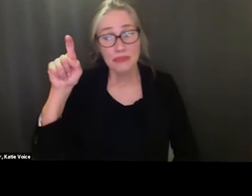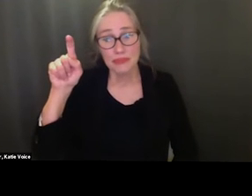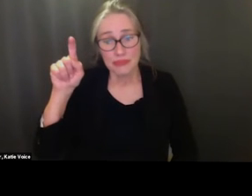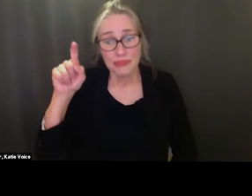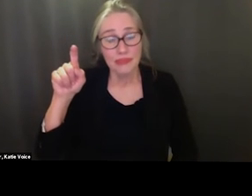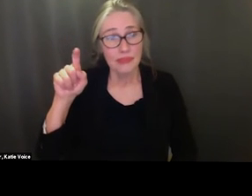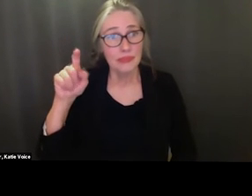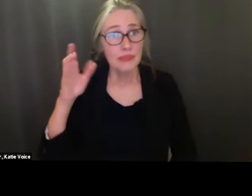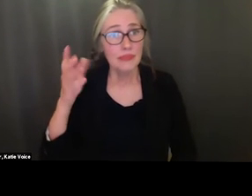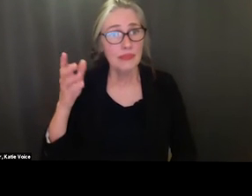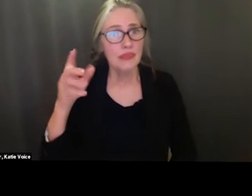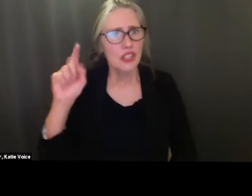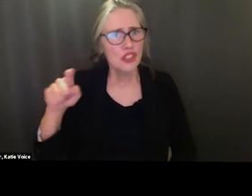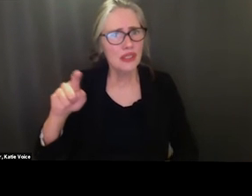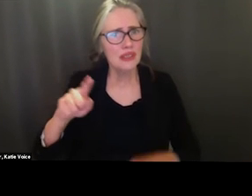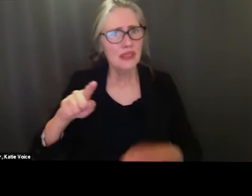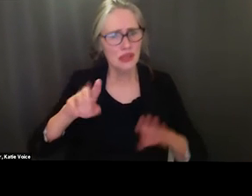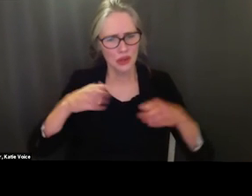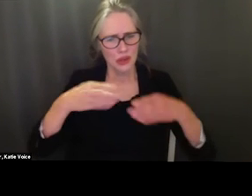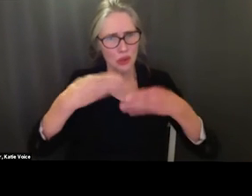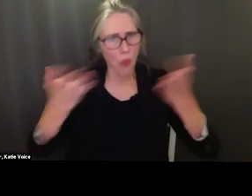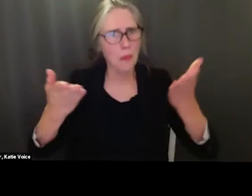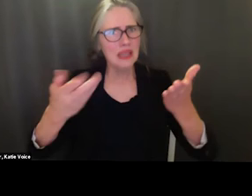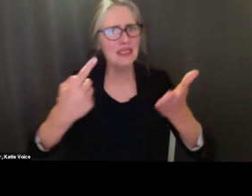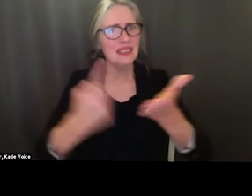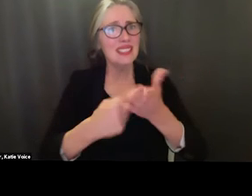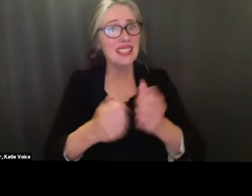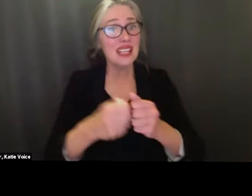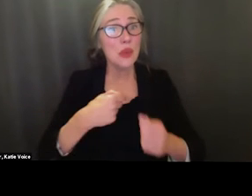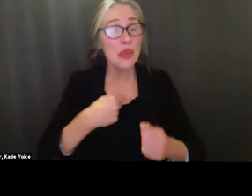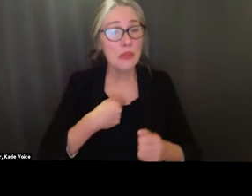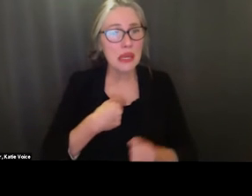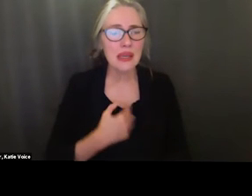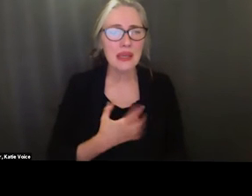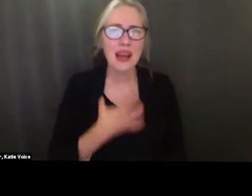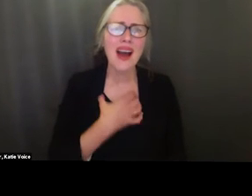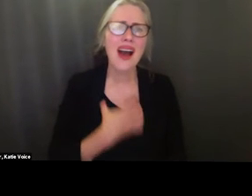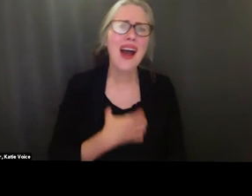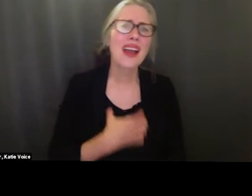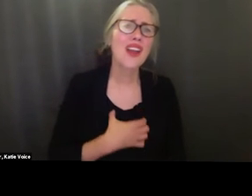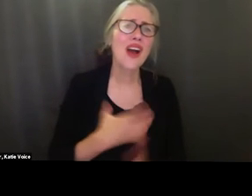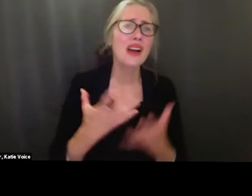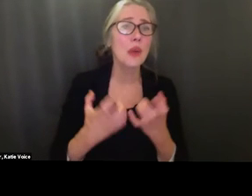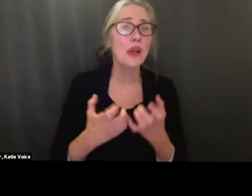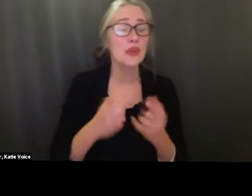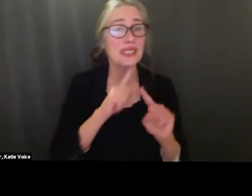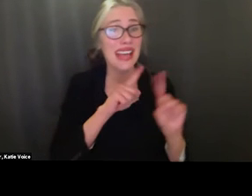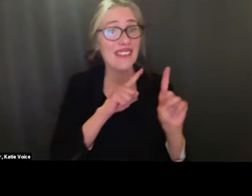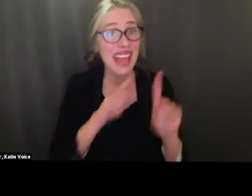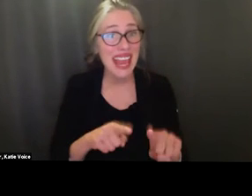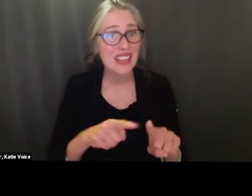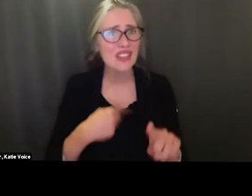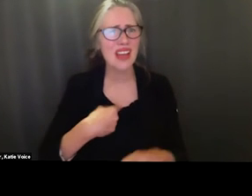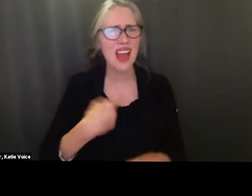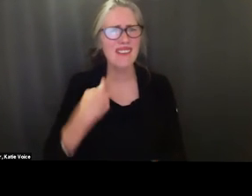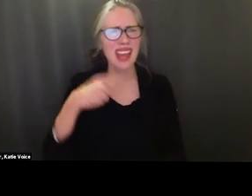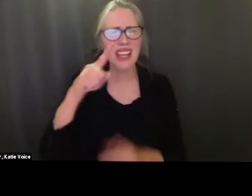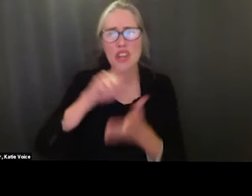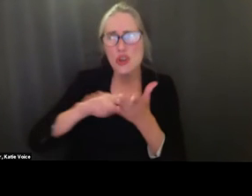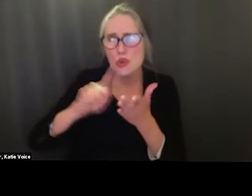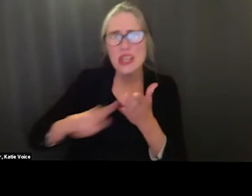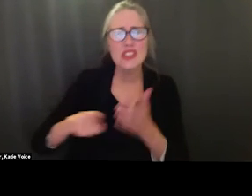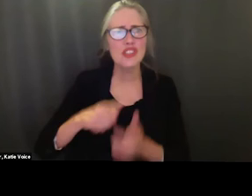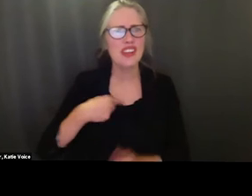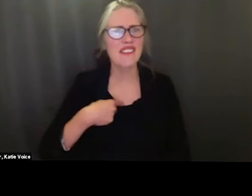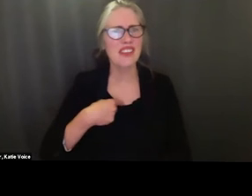si alguien puede discutir esto conmigo. Yo realmente anhelo recibir respuesta a este problema. Es